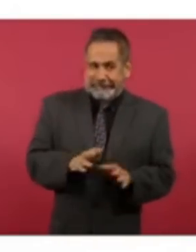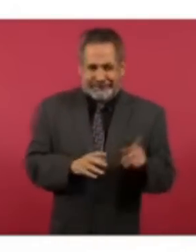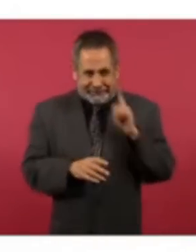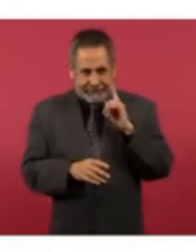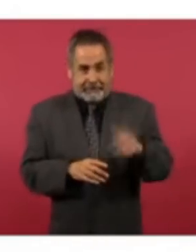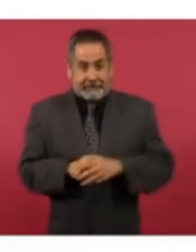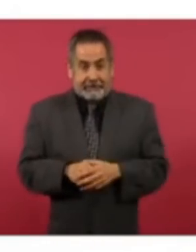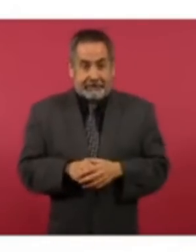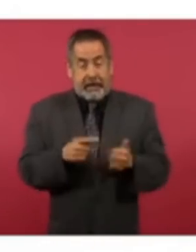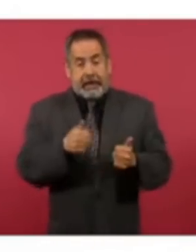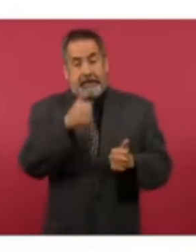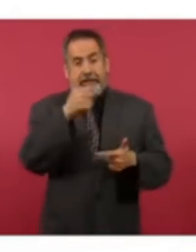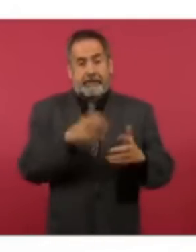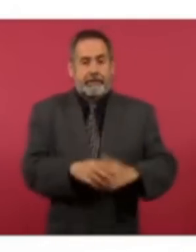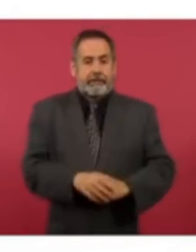Va arriba.